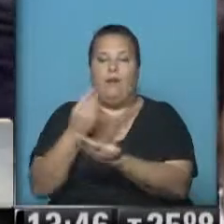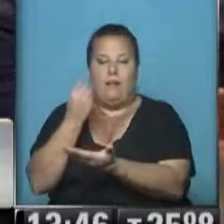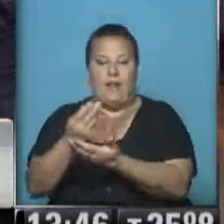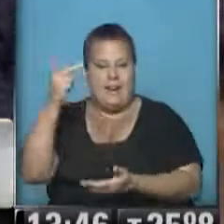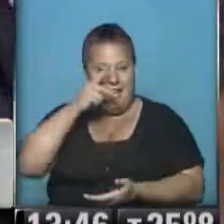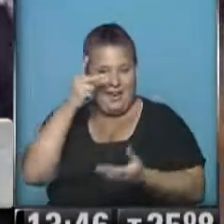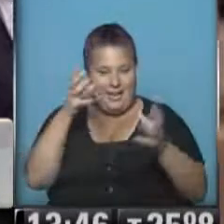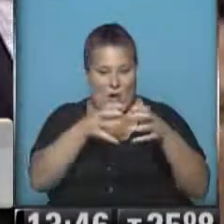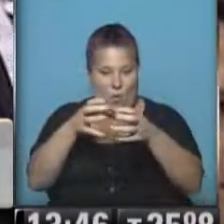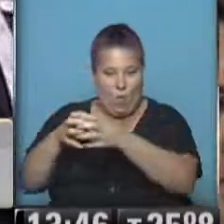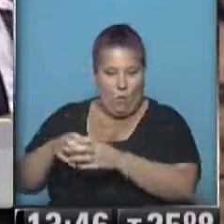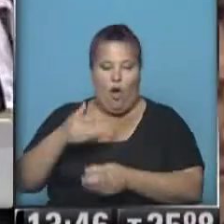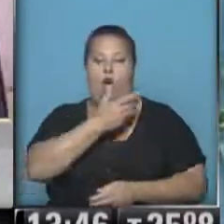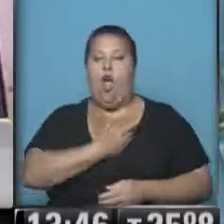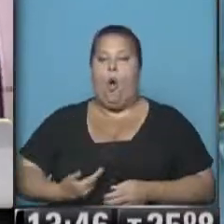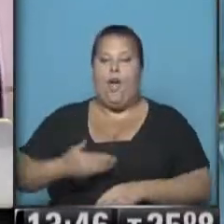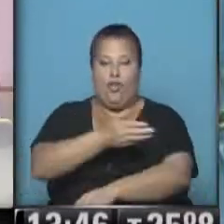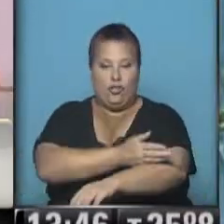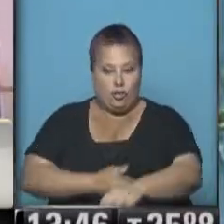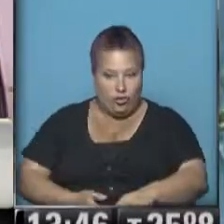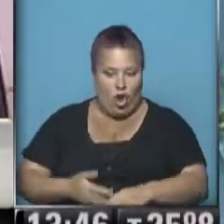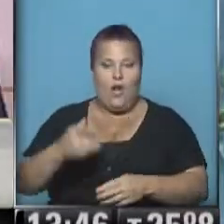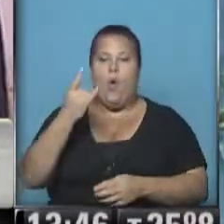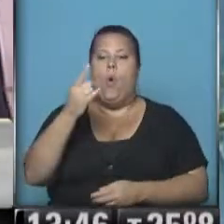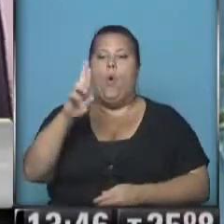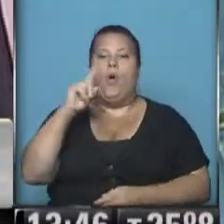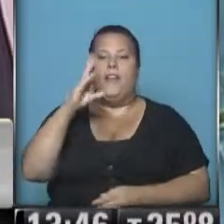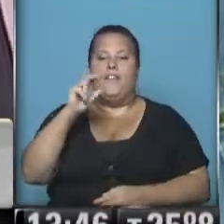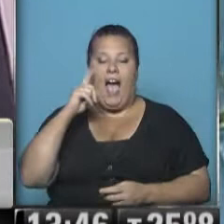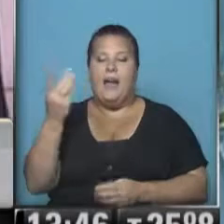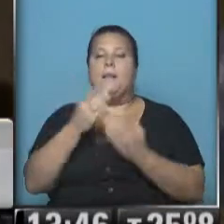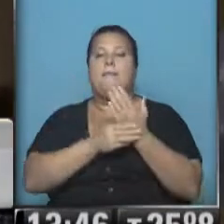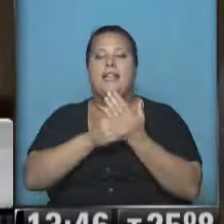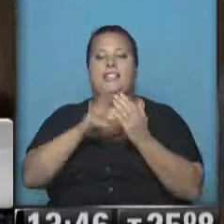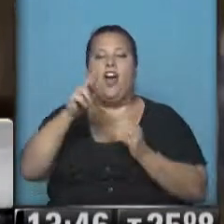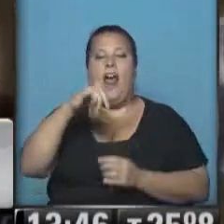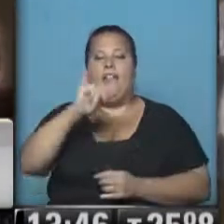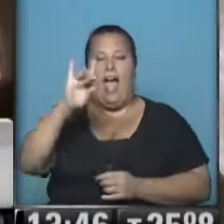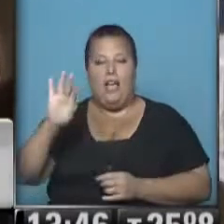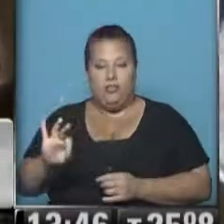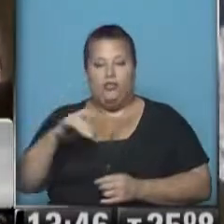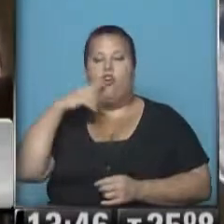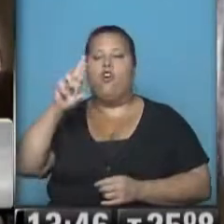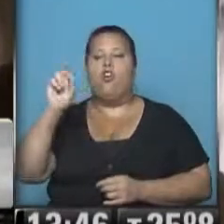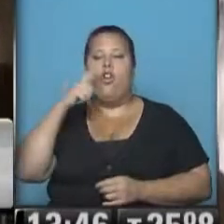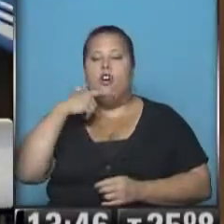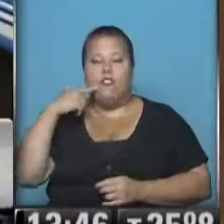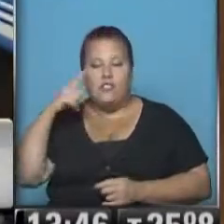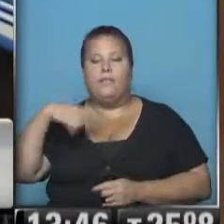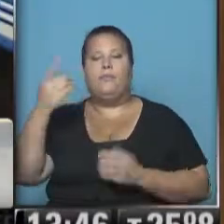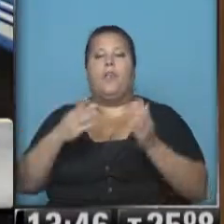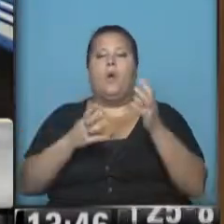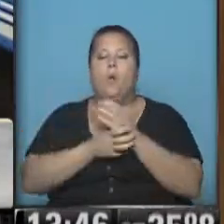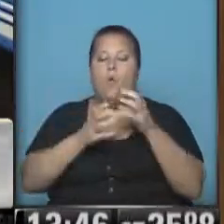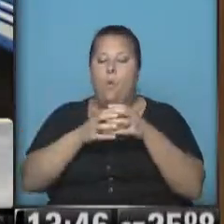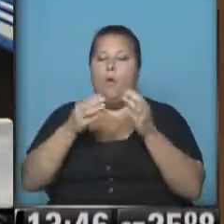los gobernadores daniel scioli y sergio urribarri los ministros florencio randazzo y agustín rossi y el titular de